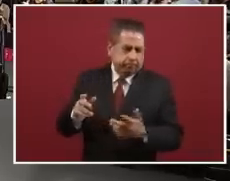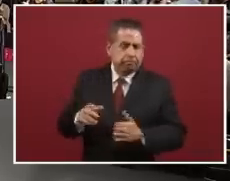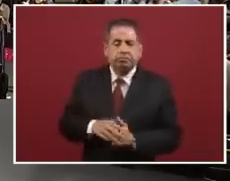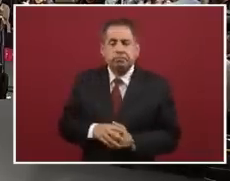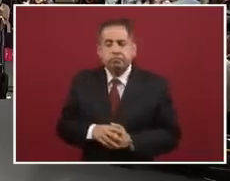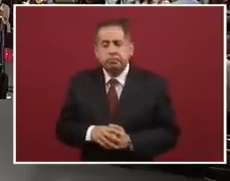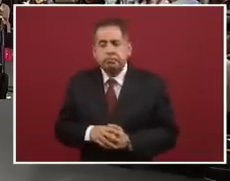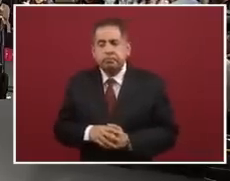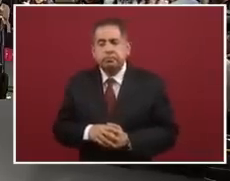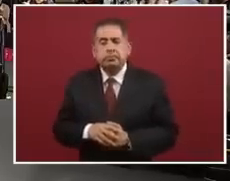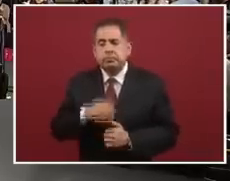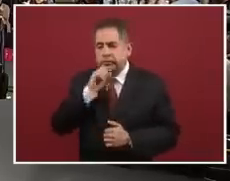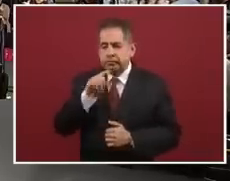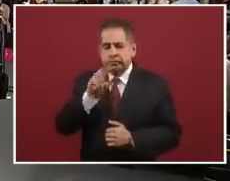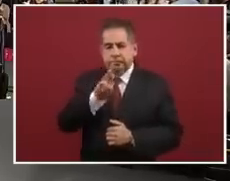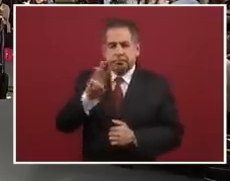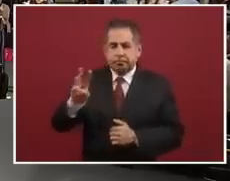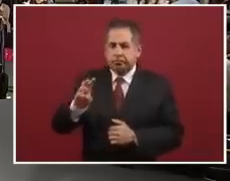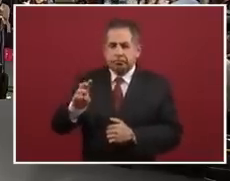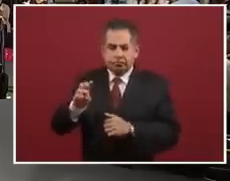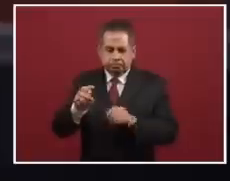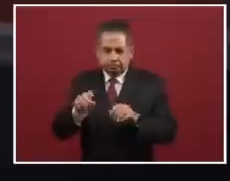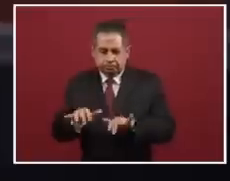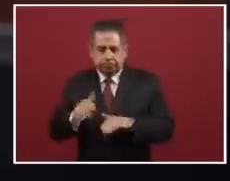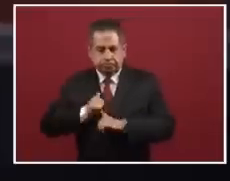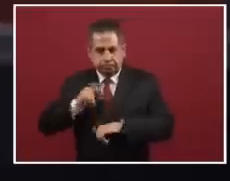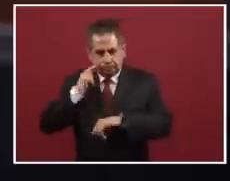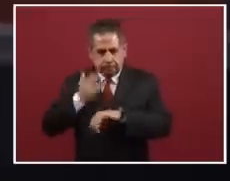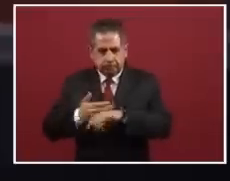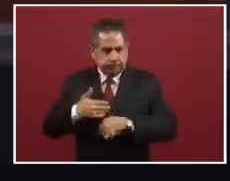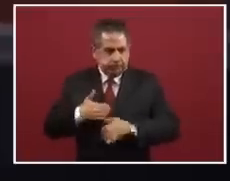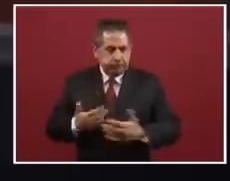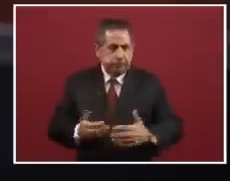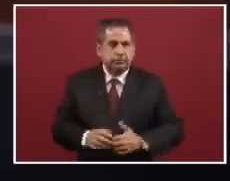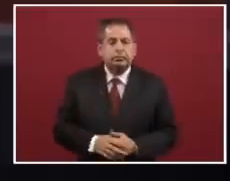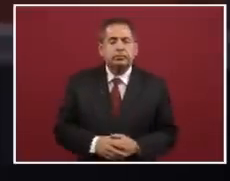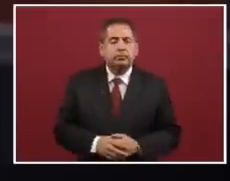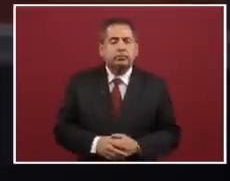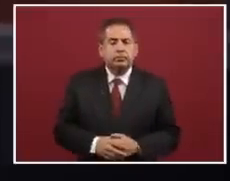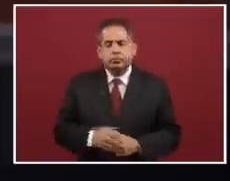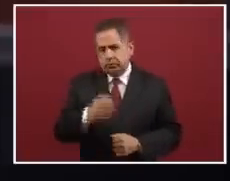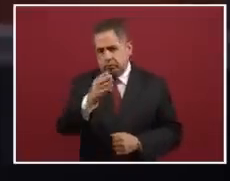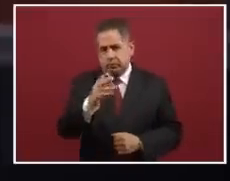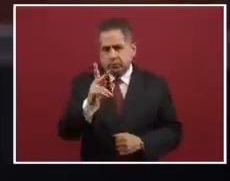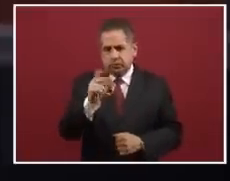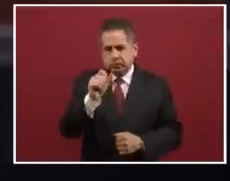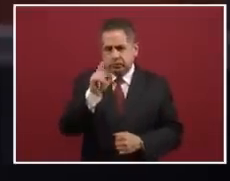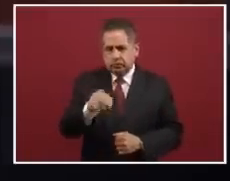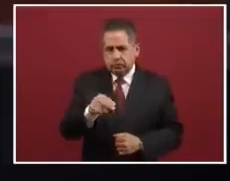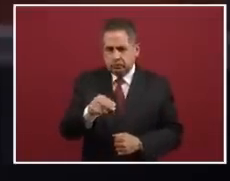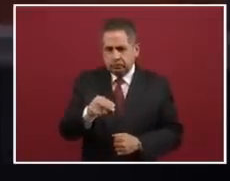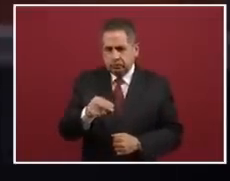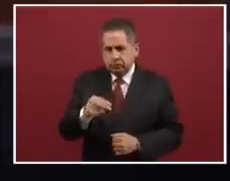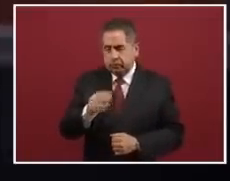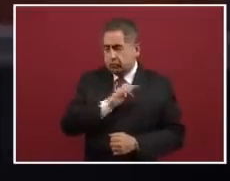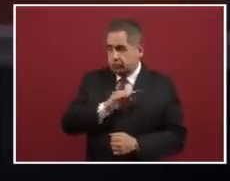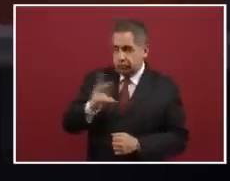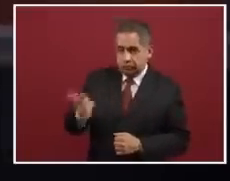aparte administrador del portal reynosanews.com. La pregunta mía sobre este tema es, usted dentro de su plan, y me gustaría si lo puede contestar el